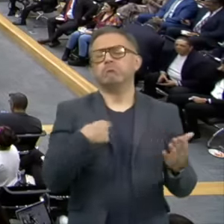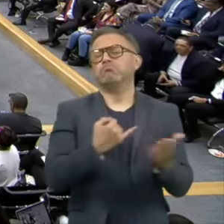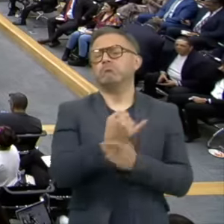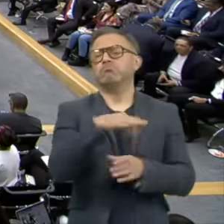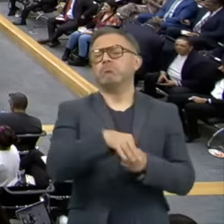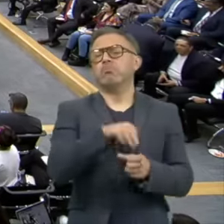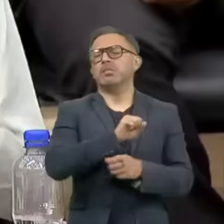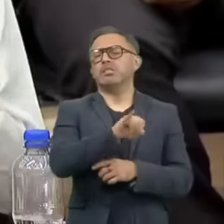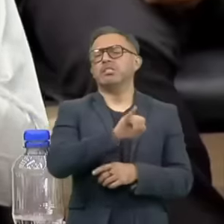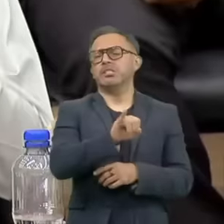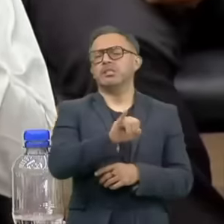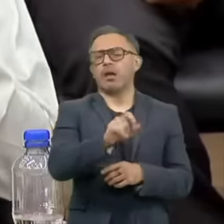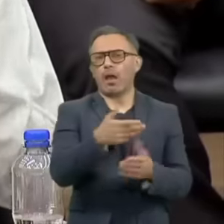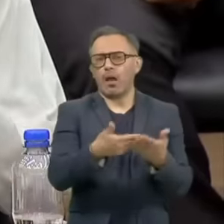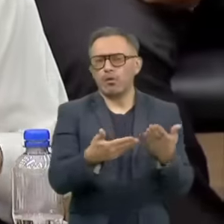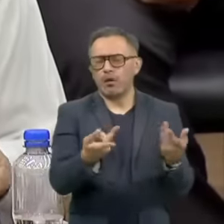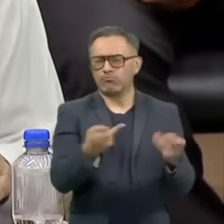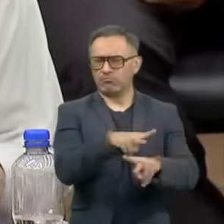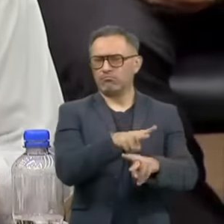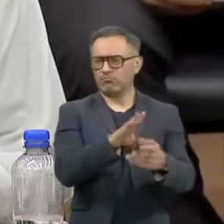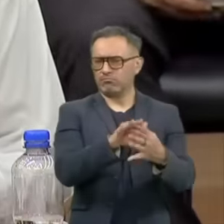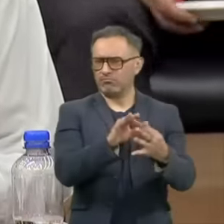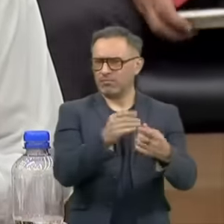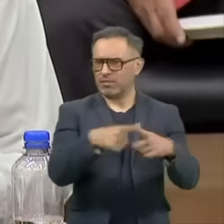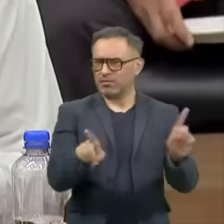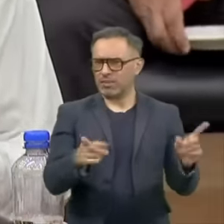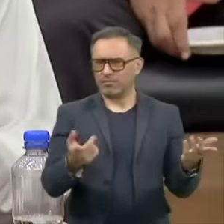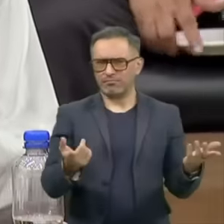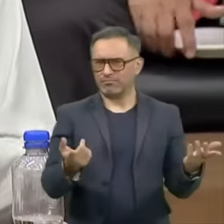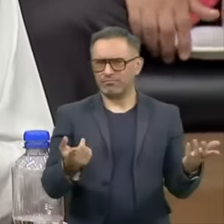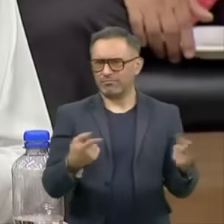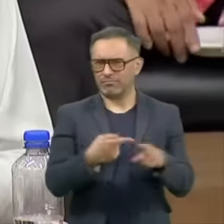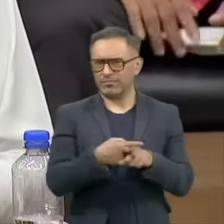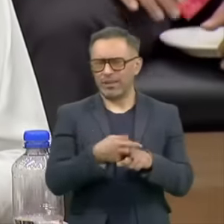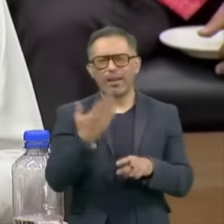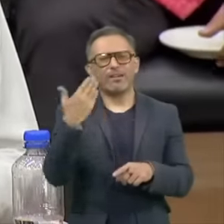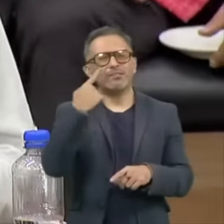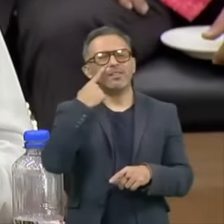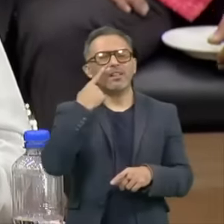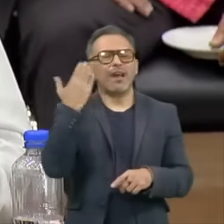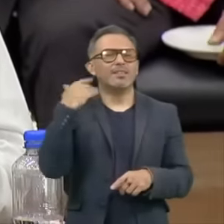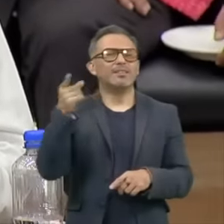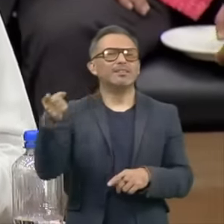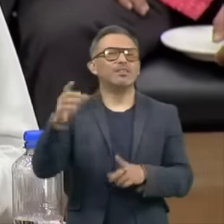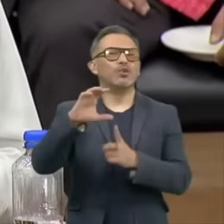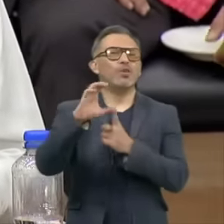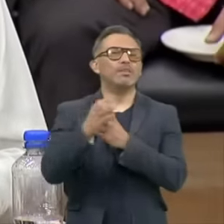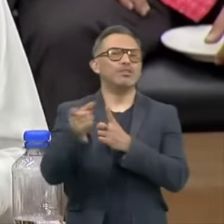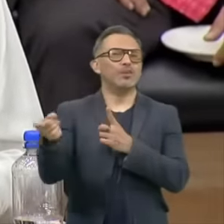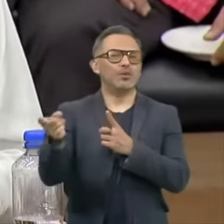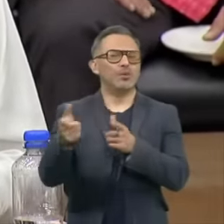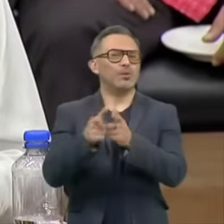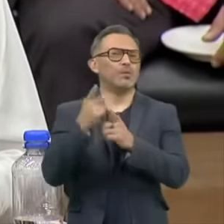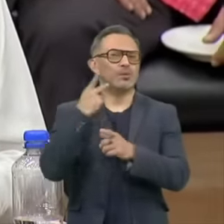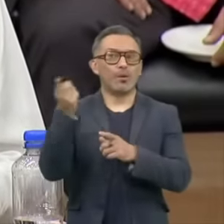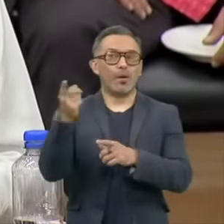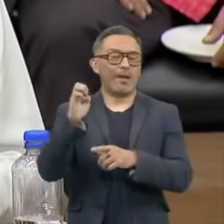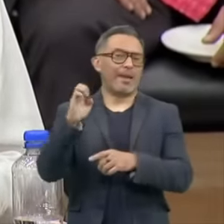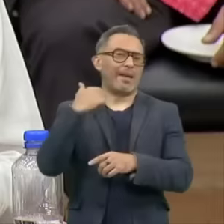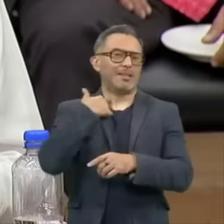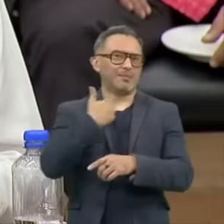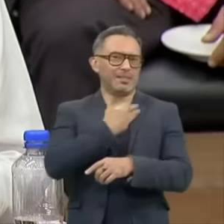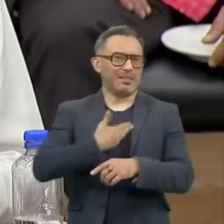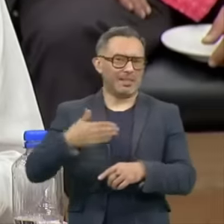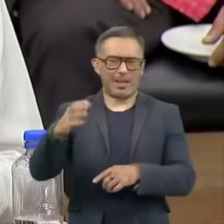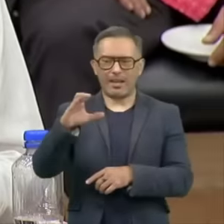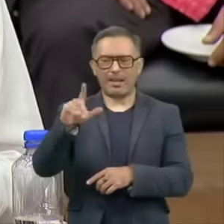argumentos contrarios. Fíjense lo que decía Claudia Zavala cuando era presidenta de la Comisión Prerrogativas. La asignación de